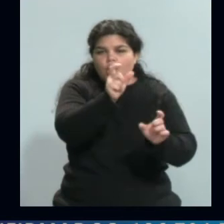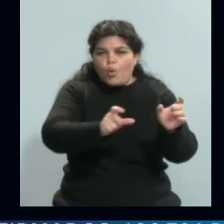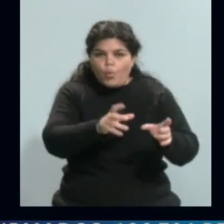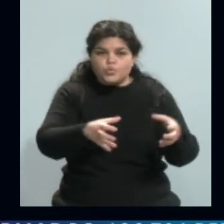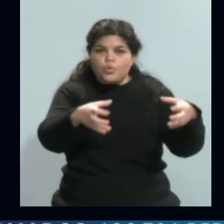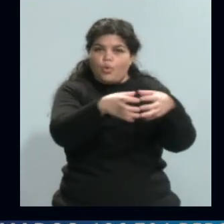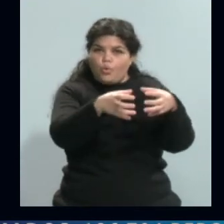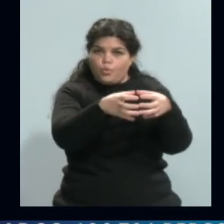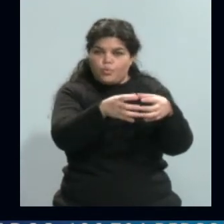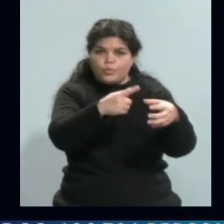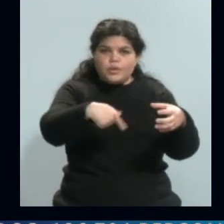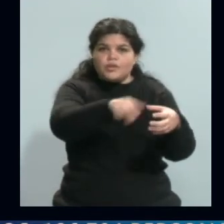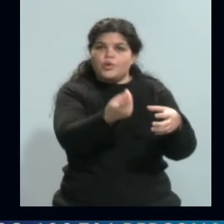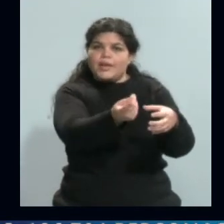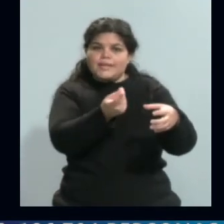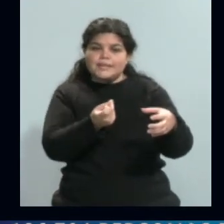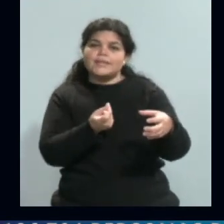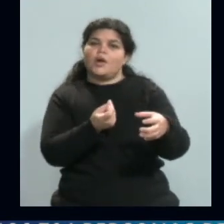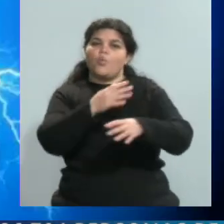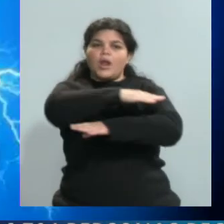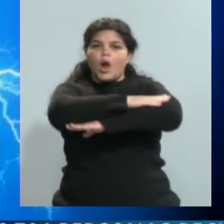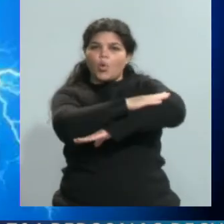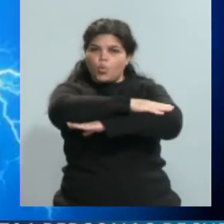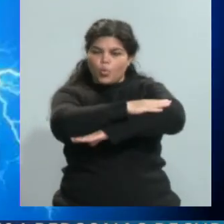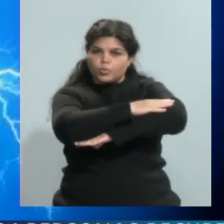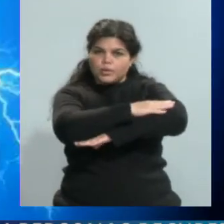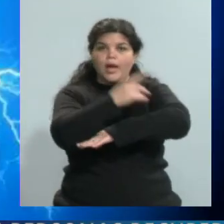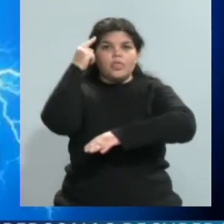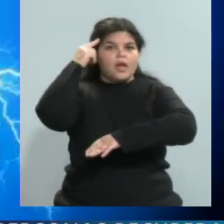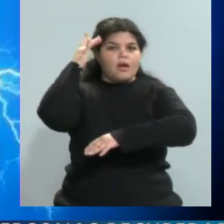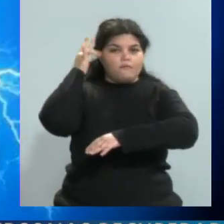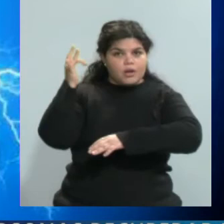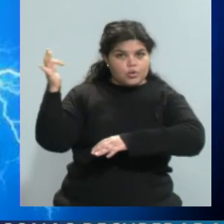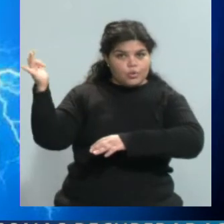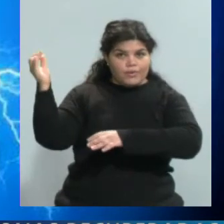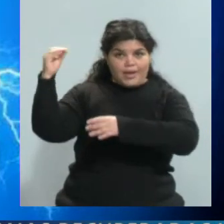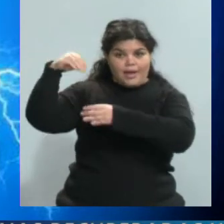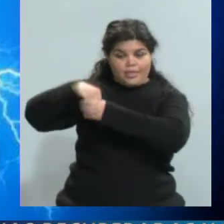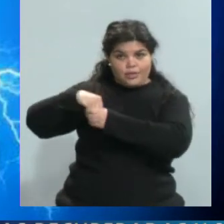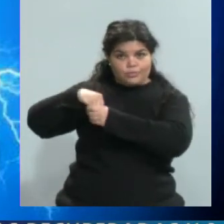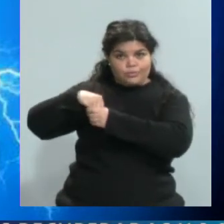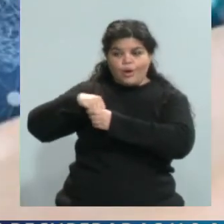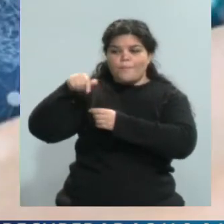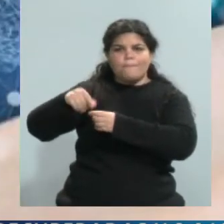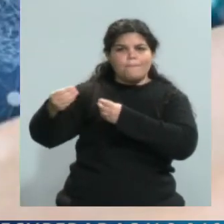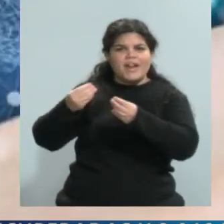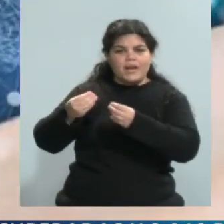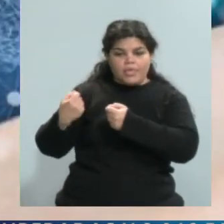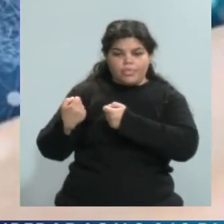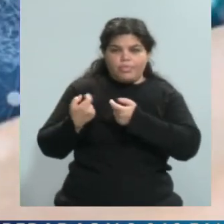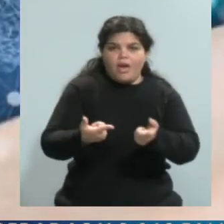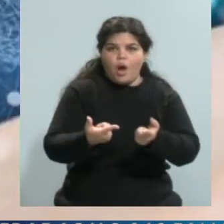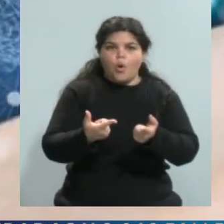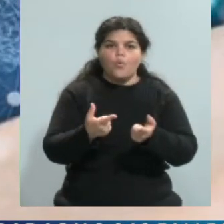potencial más blando y conductual desde la filosofía para poder obtener recursos diferentes y un clima